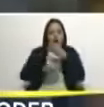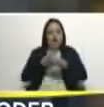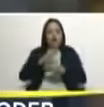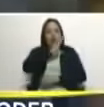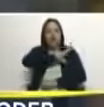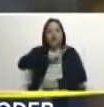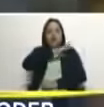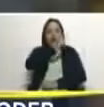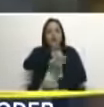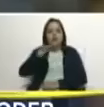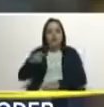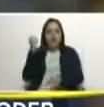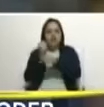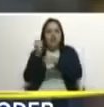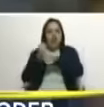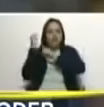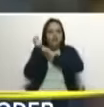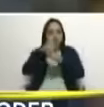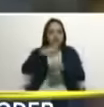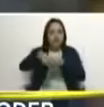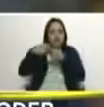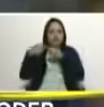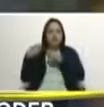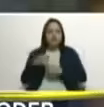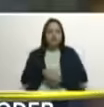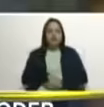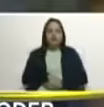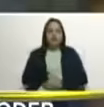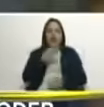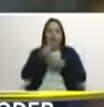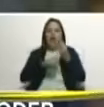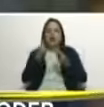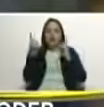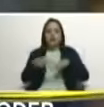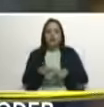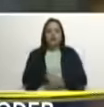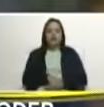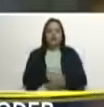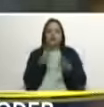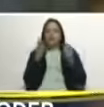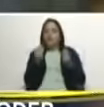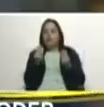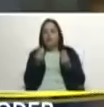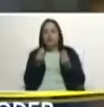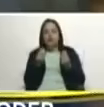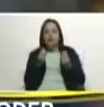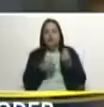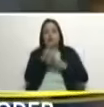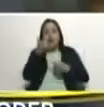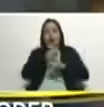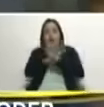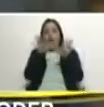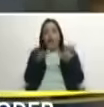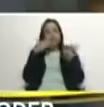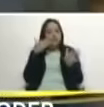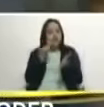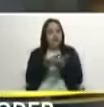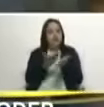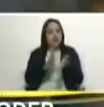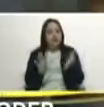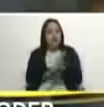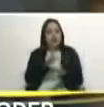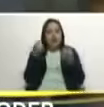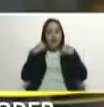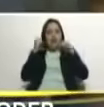consejos de pescadores, pescadoras, acuicultores y acuicultoras, hacer también mucho más tangible y visible las prácticas